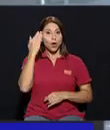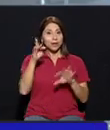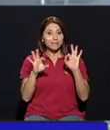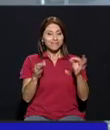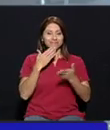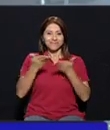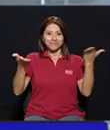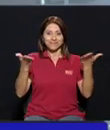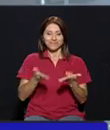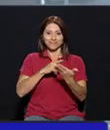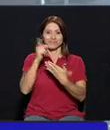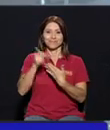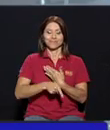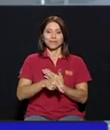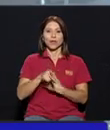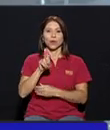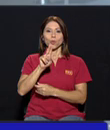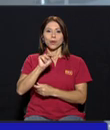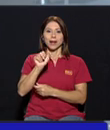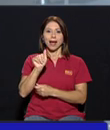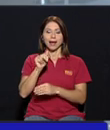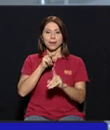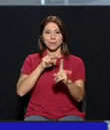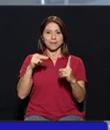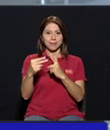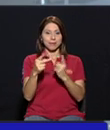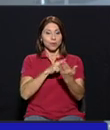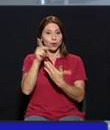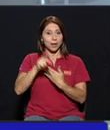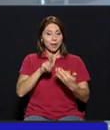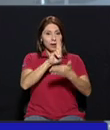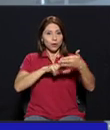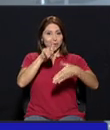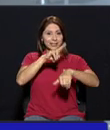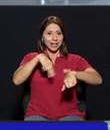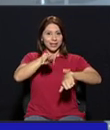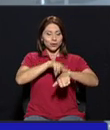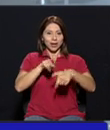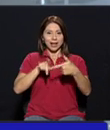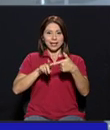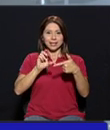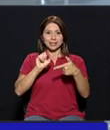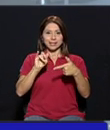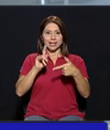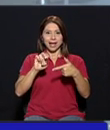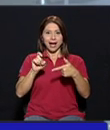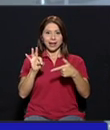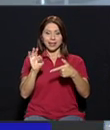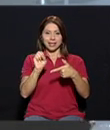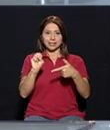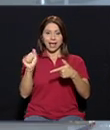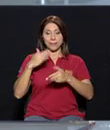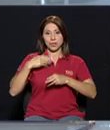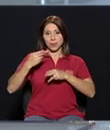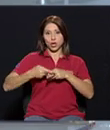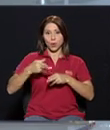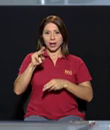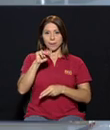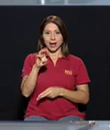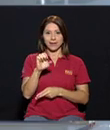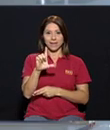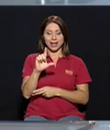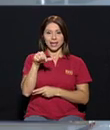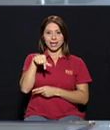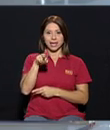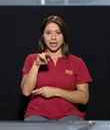Hola, ¿qué tal? Bienvenidos a una edición más de Una Mirada, el programa de la Universidad Nacional y el CINART S.A. Mi nombre es Maribel Quiroz